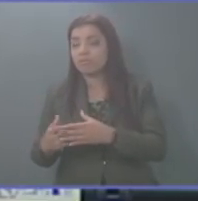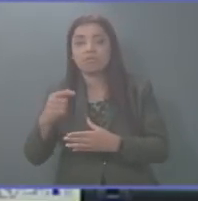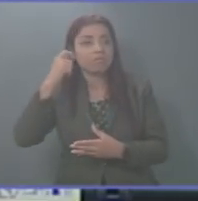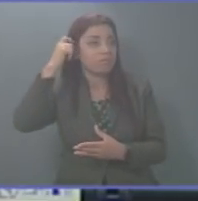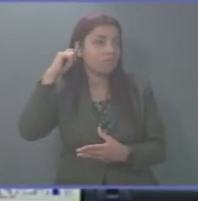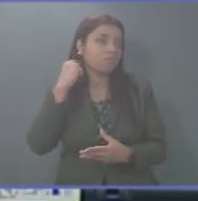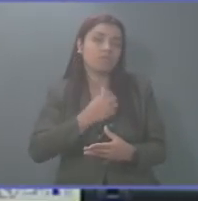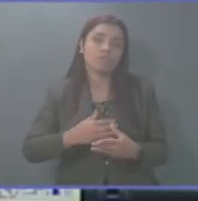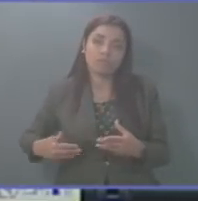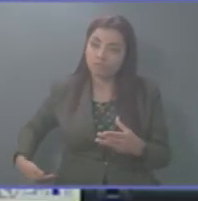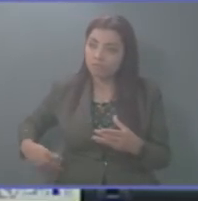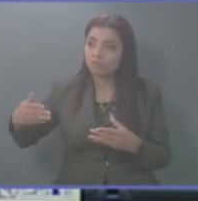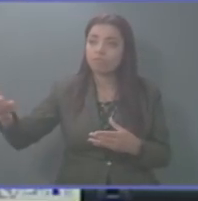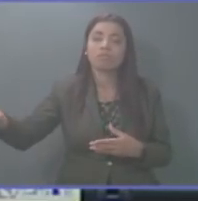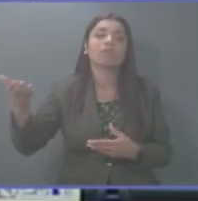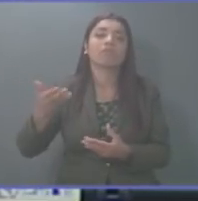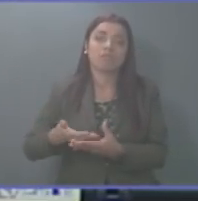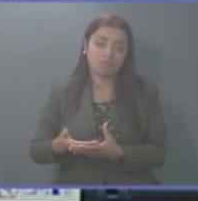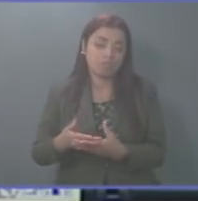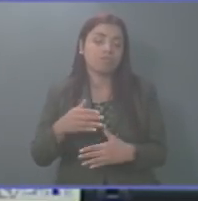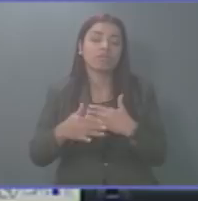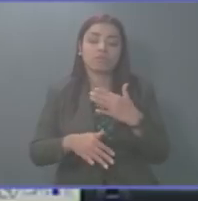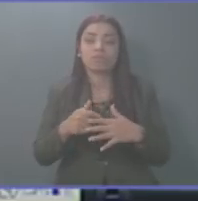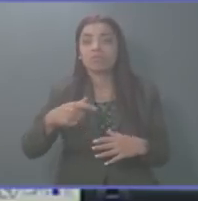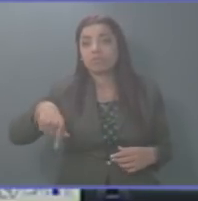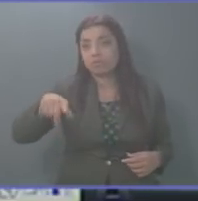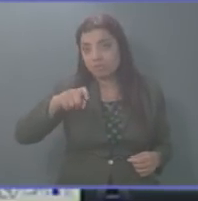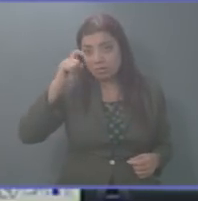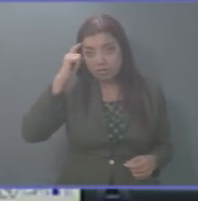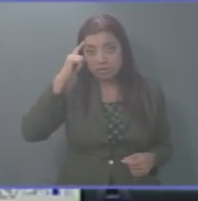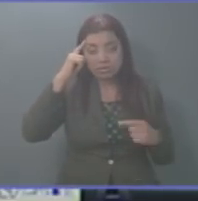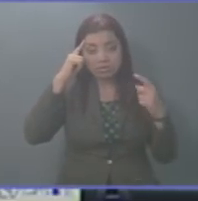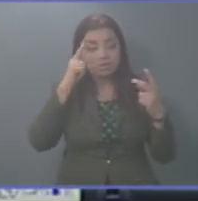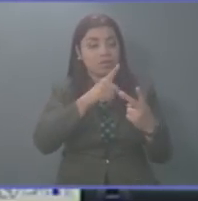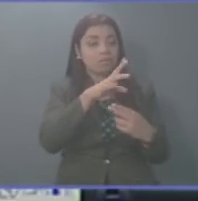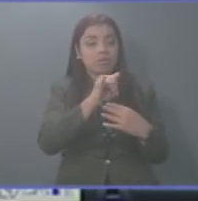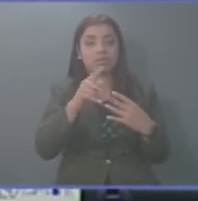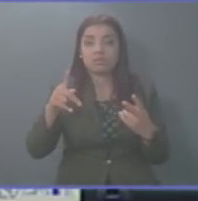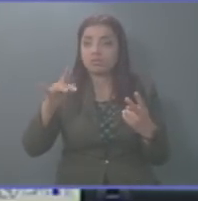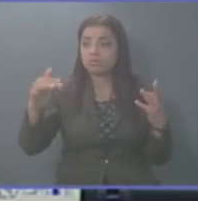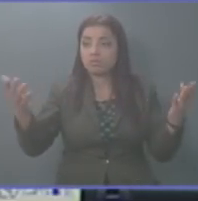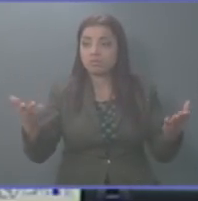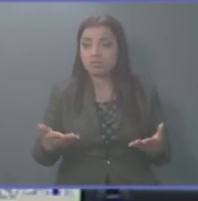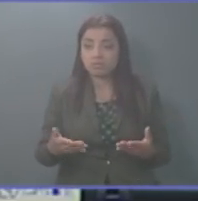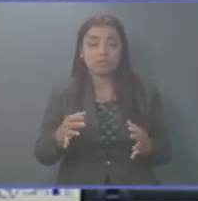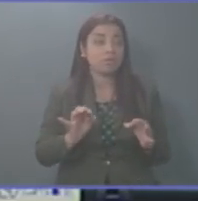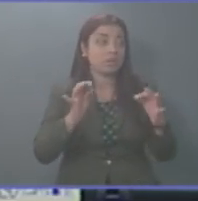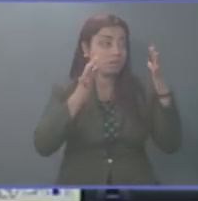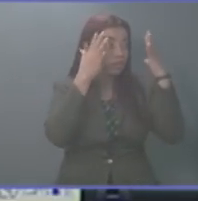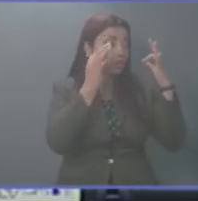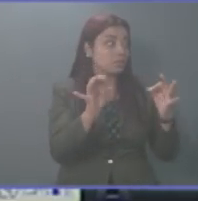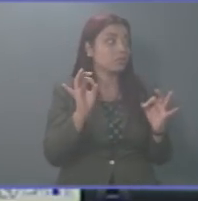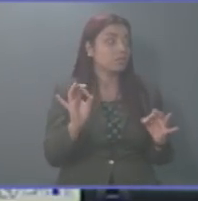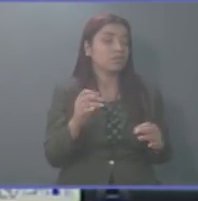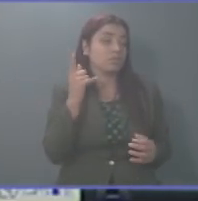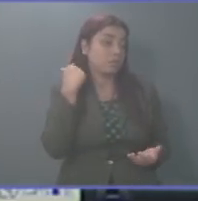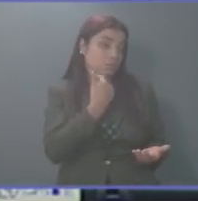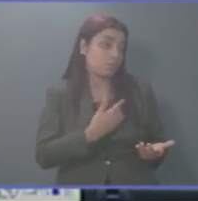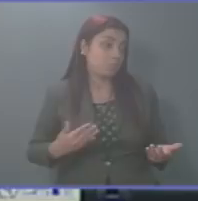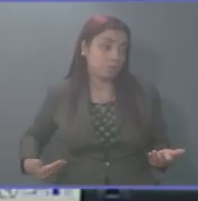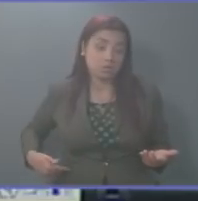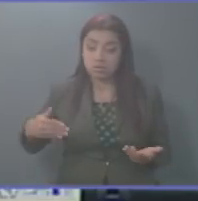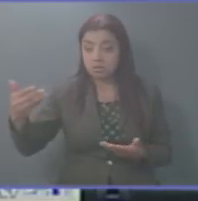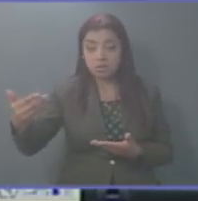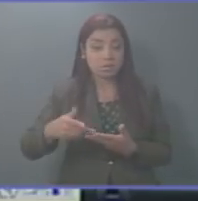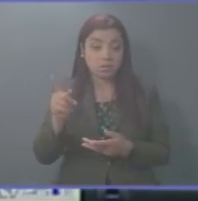la República y que se haga un análisis de los dos proyectos y se tome la mejor decisión. Y si la propuesta que el presidente de la República está presentando no